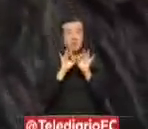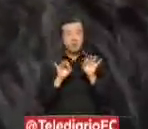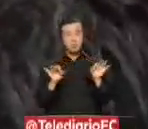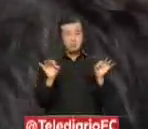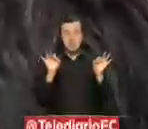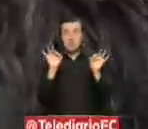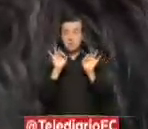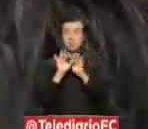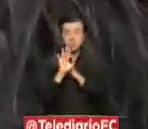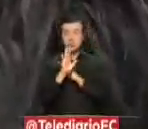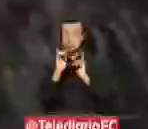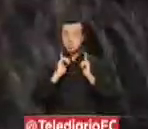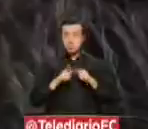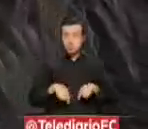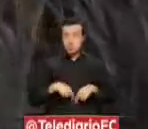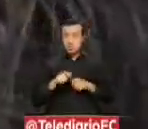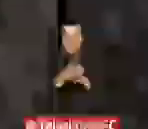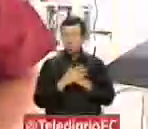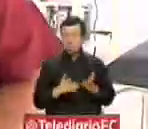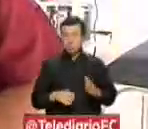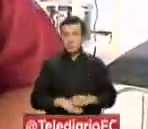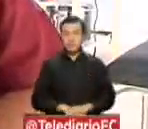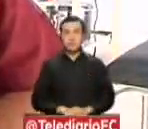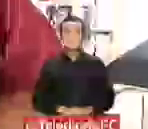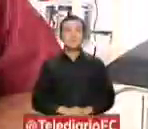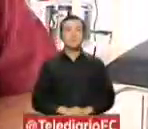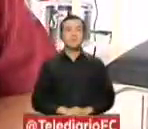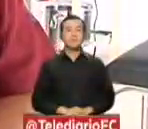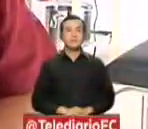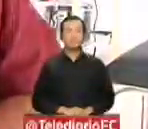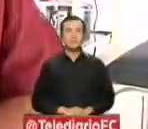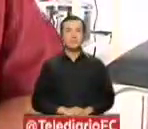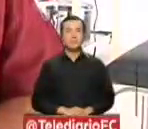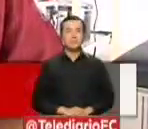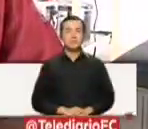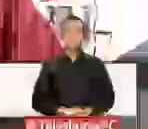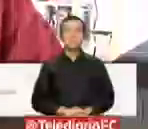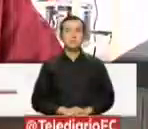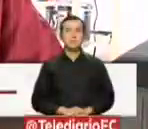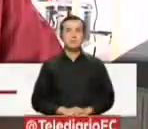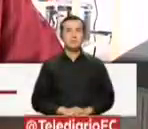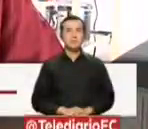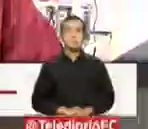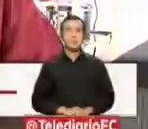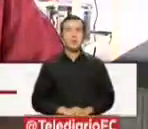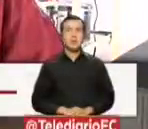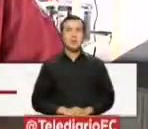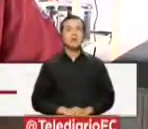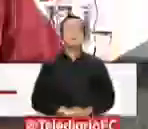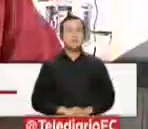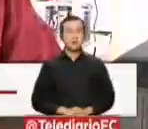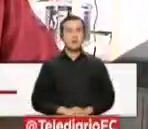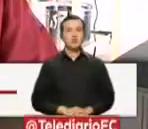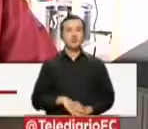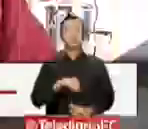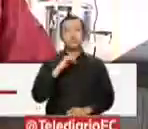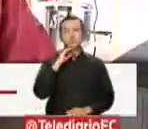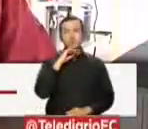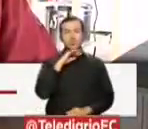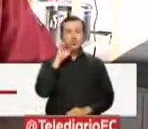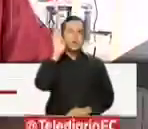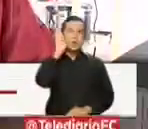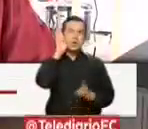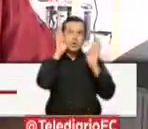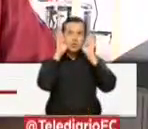para mantener la salud de nuestros cachorros. Una de las principales causas de la mala higiene en las orejitas de